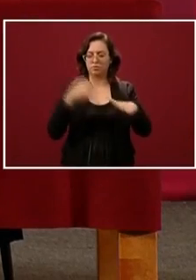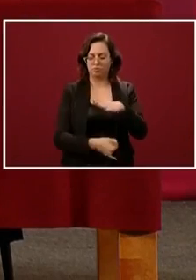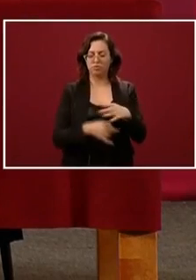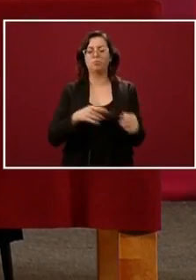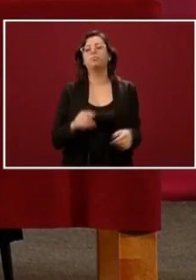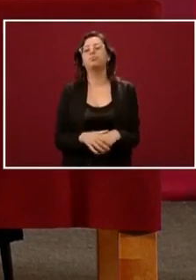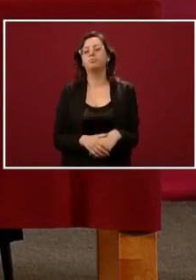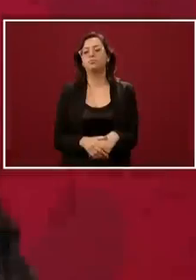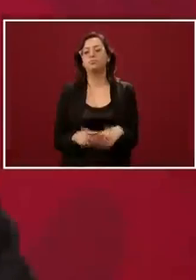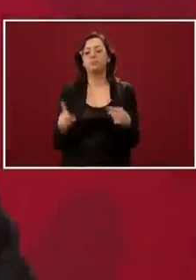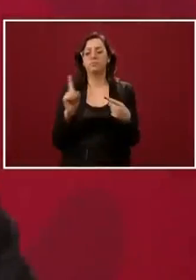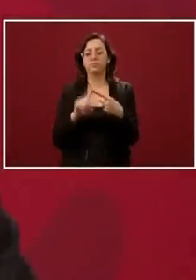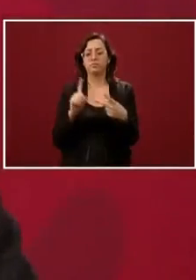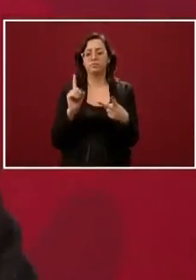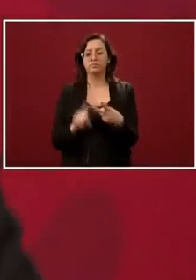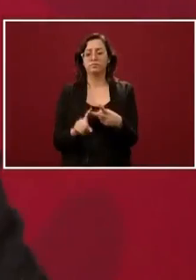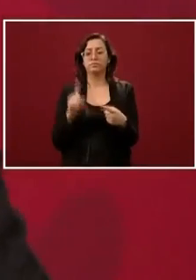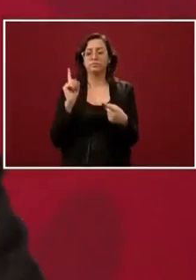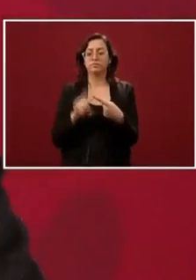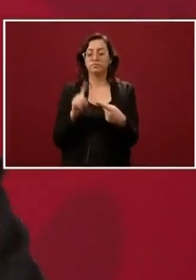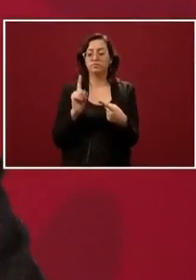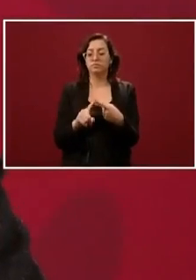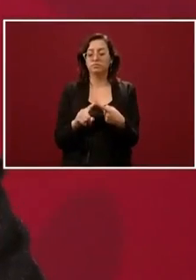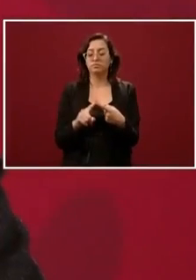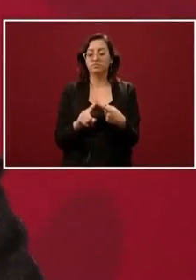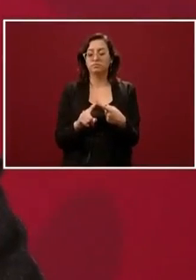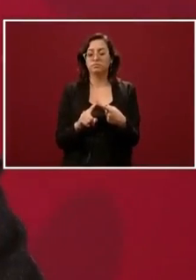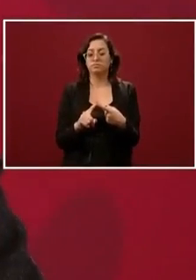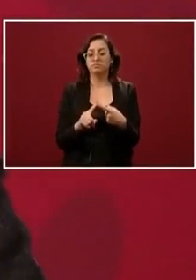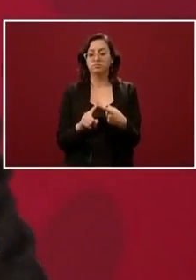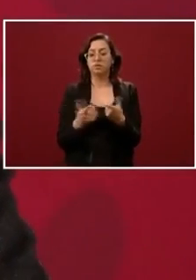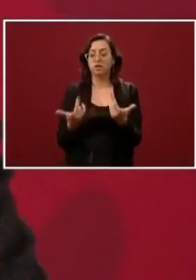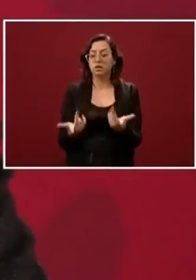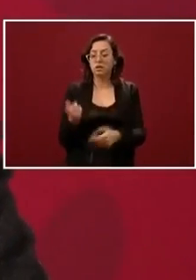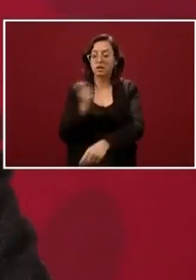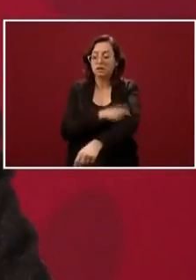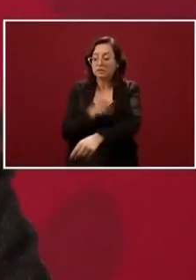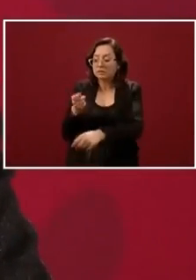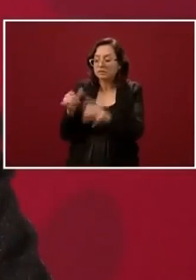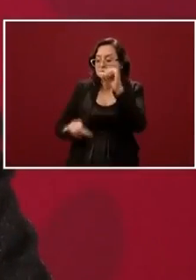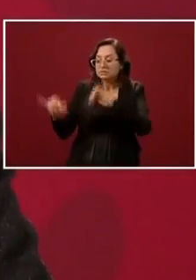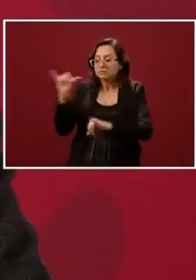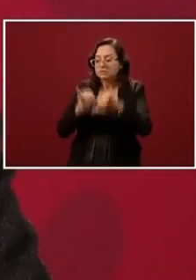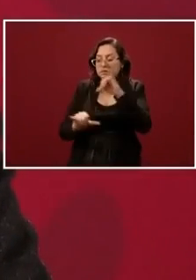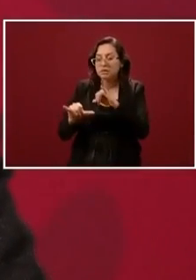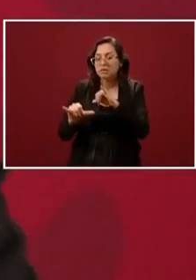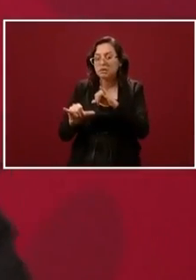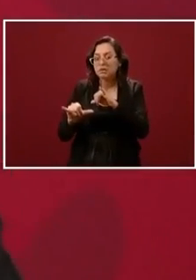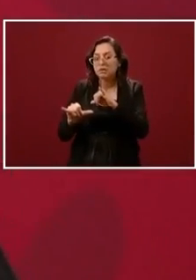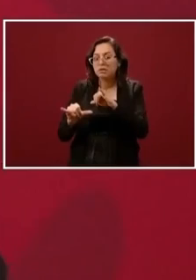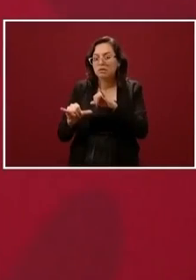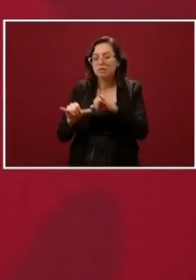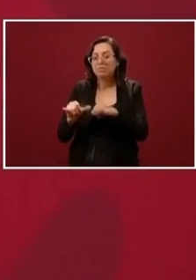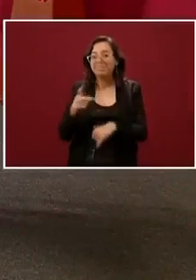el diagnóstico hay que demostrar que el diagnóstico es válido. Esto quiere decir que